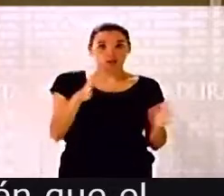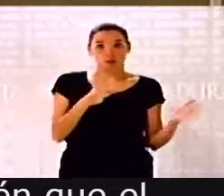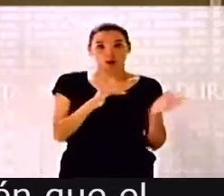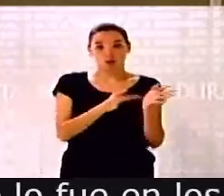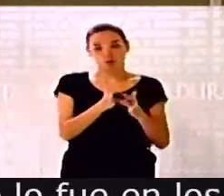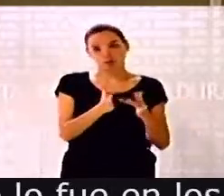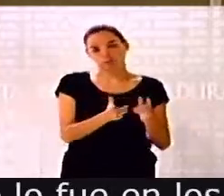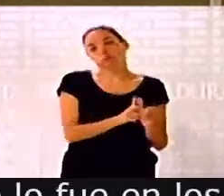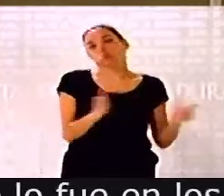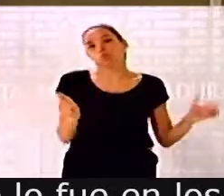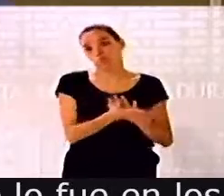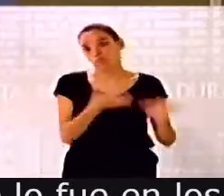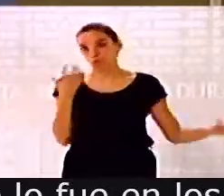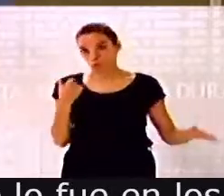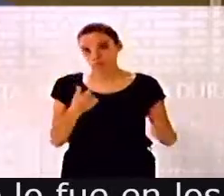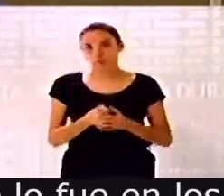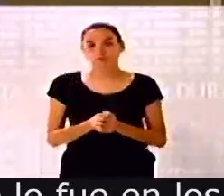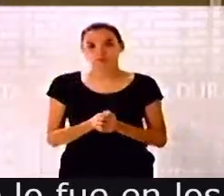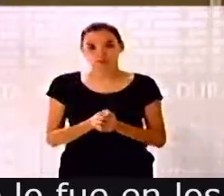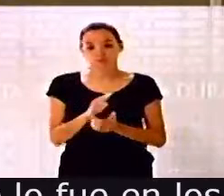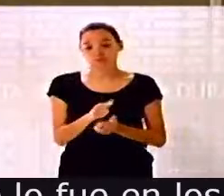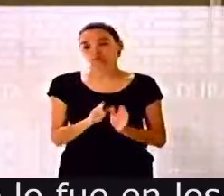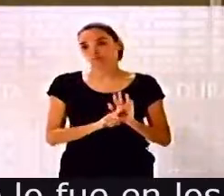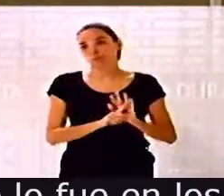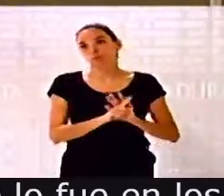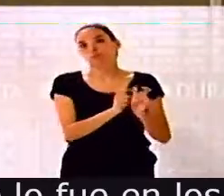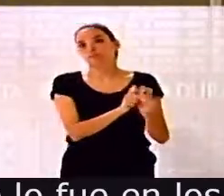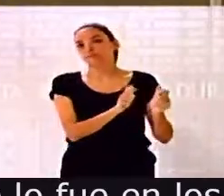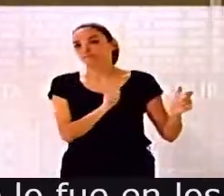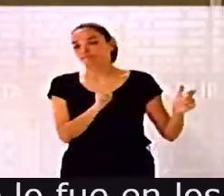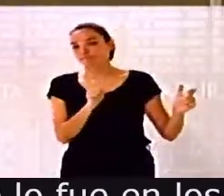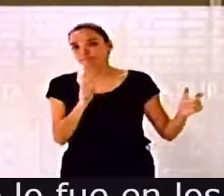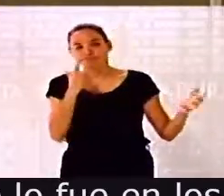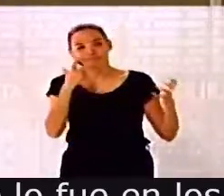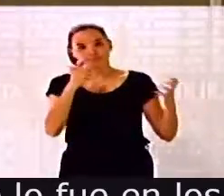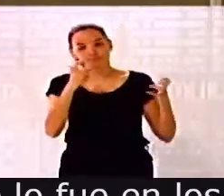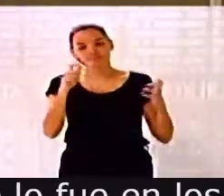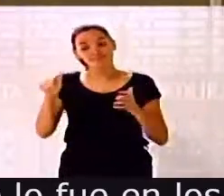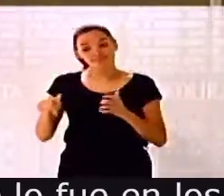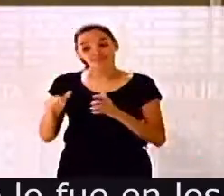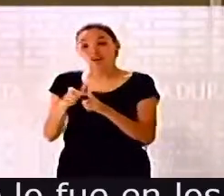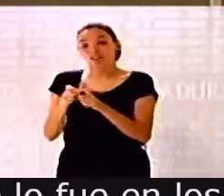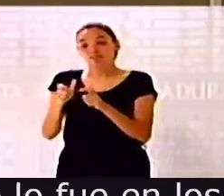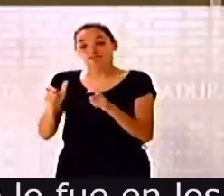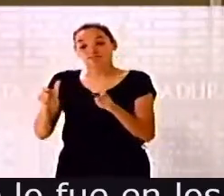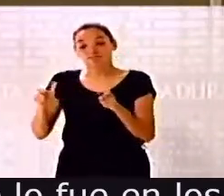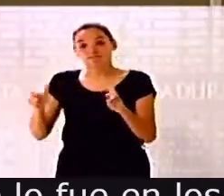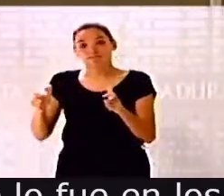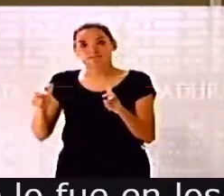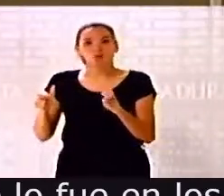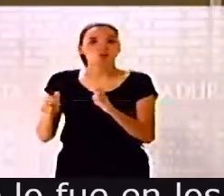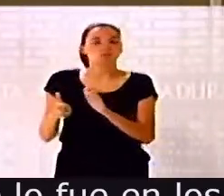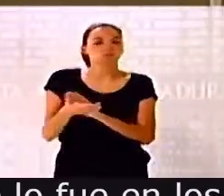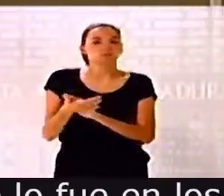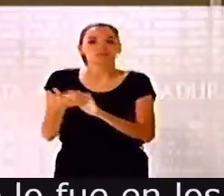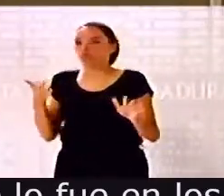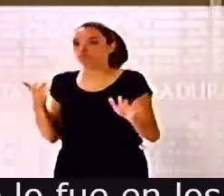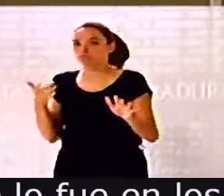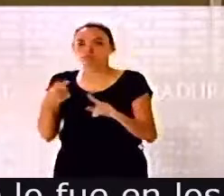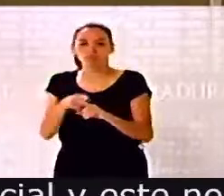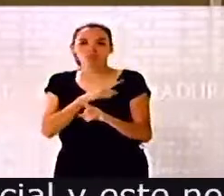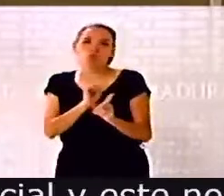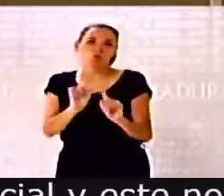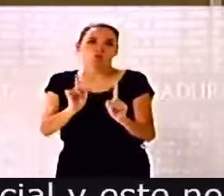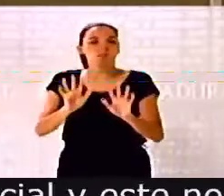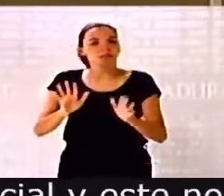y abril. Los meses de marzo y abril el crecimiento era exponencial y este crecimiento no llega a ser exponencial, es un crecimiento